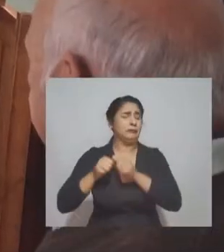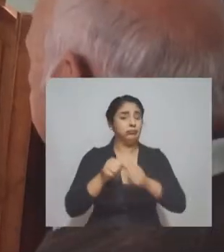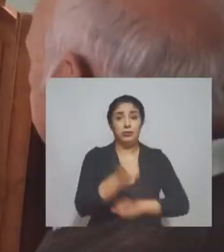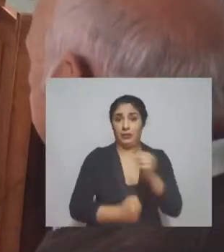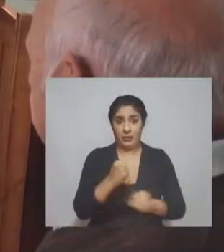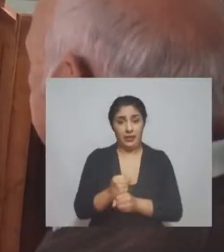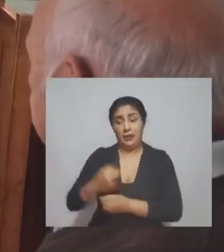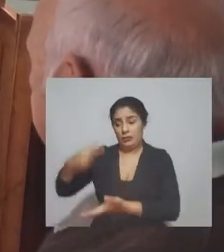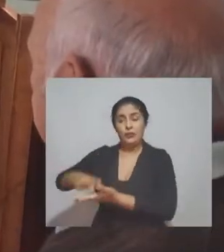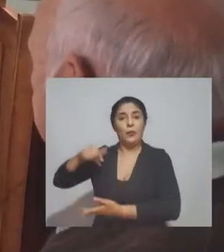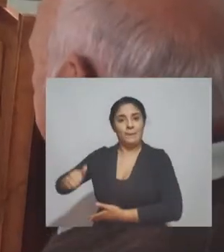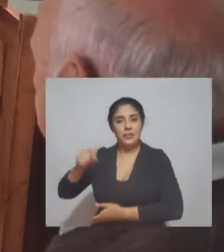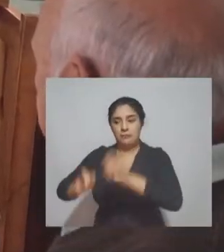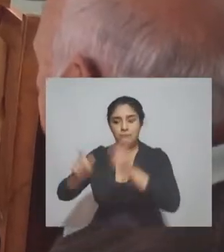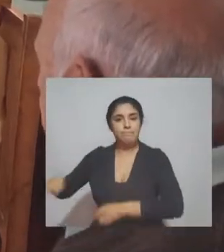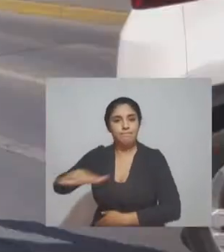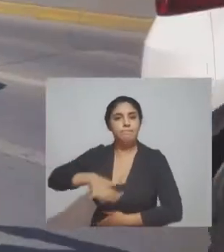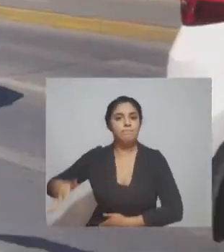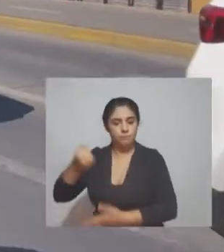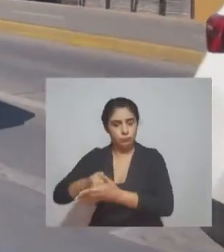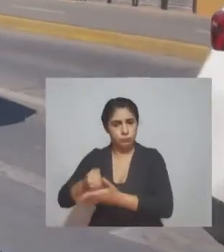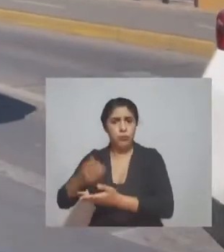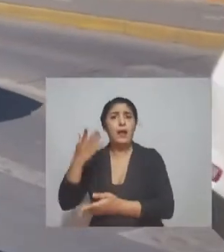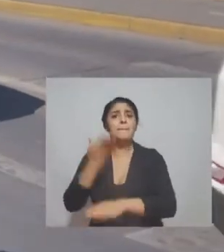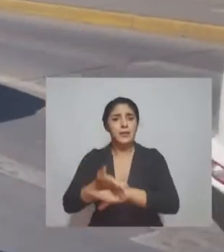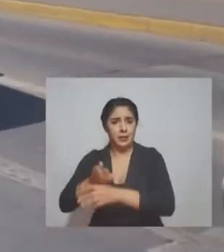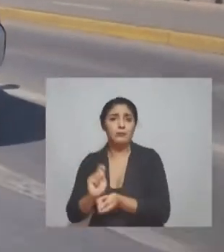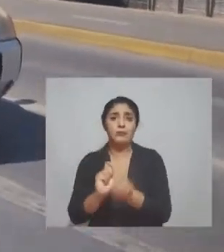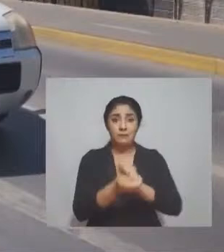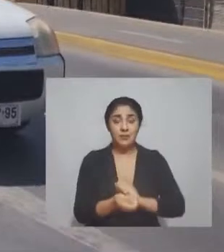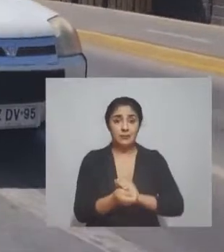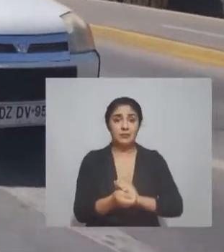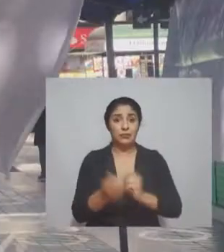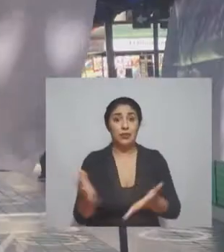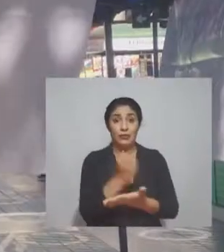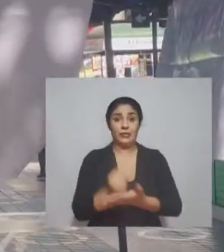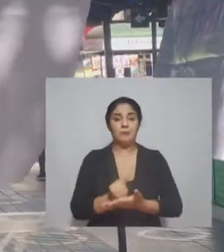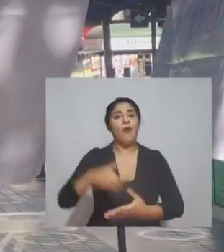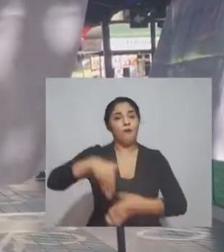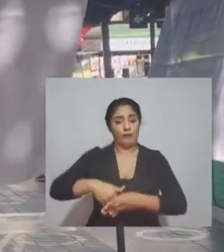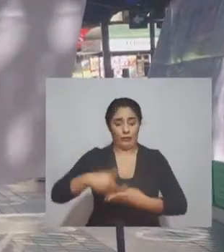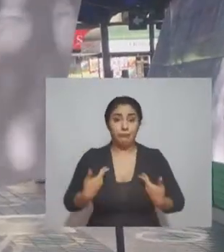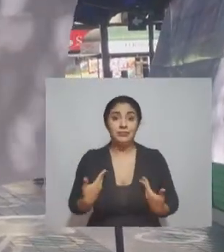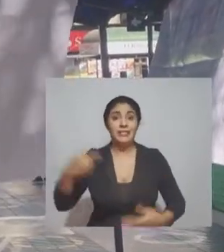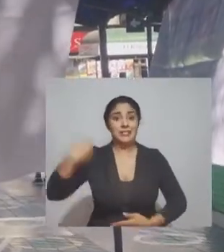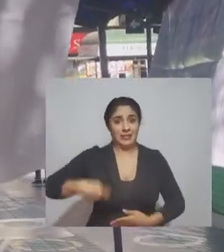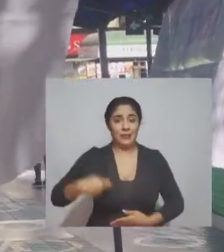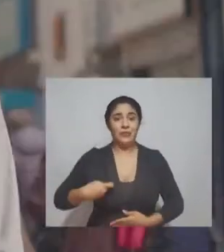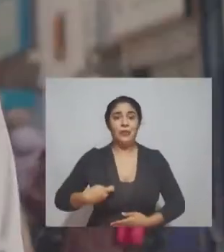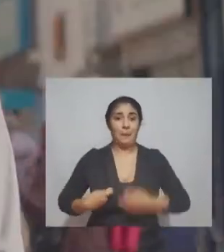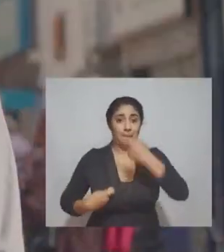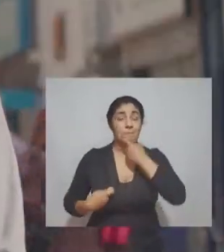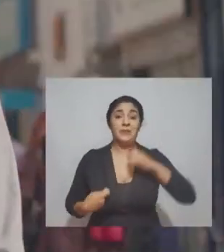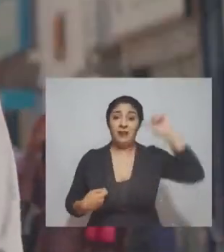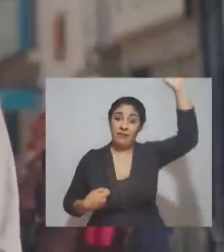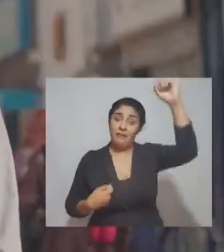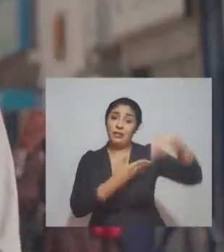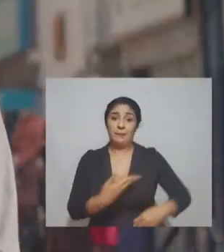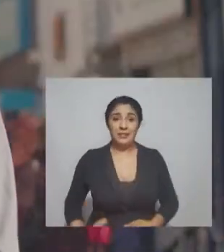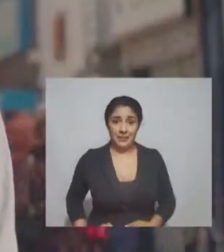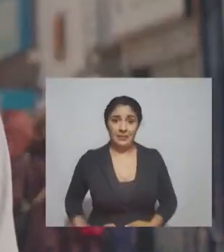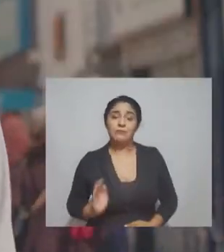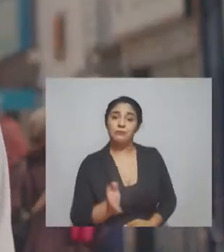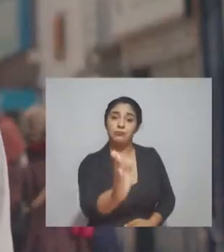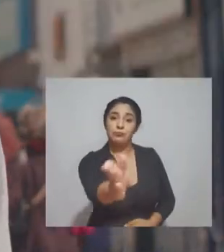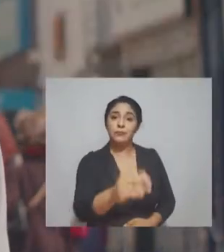en el congreso vamos con las transformaciones que existieron los movimientos sociales desde el año 2006 en adelante otra para aludir al senador que habría algún